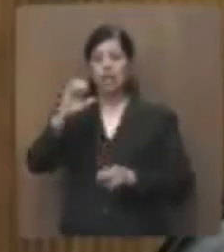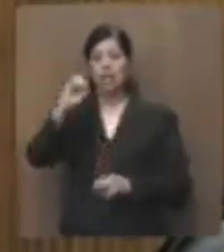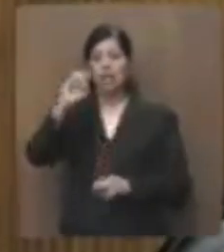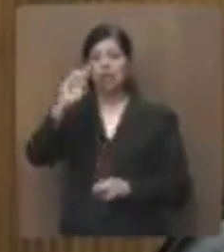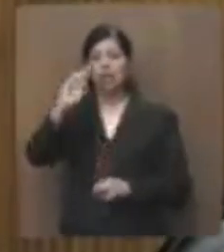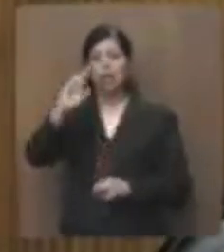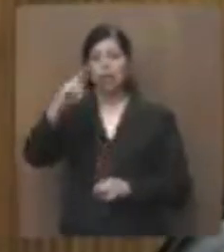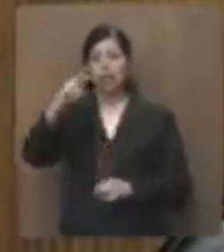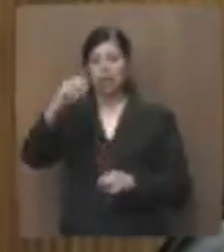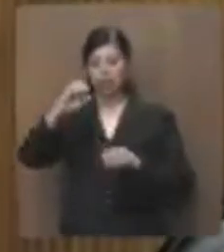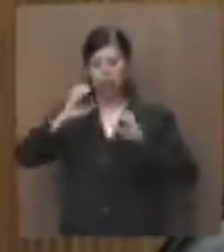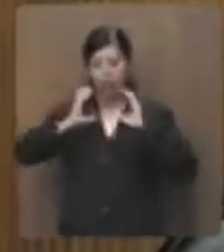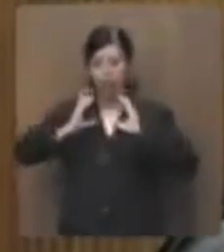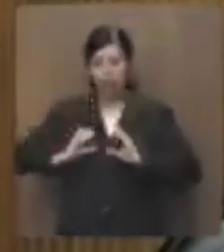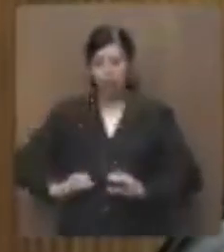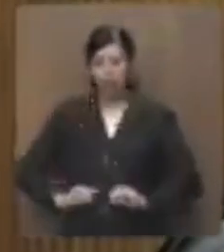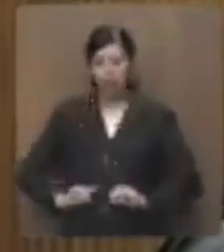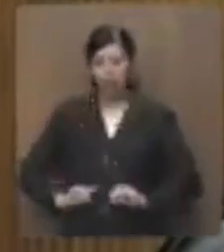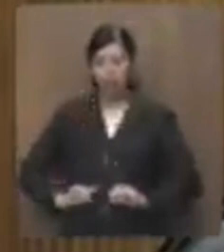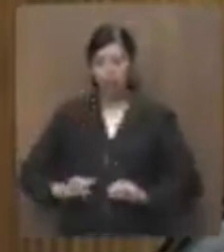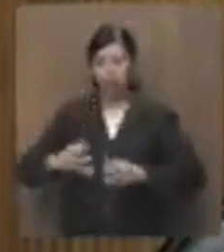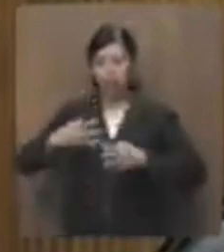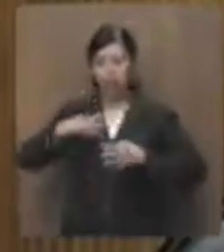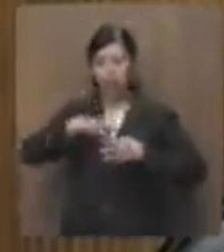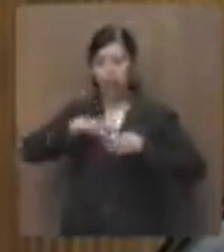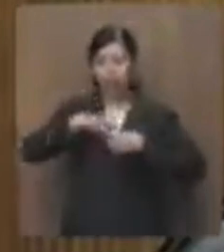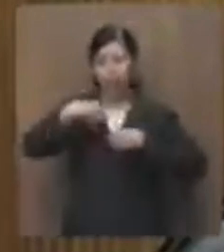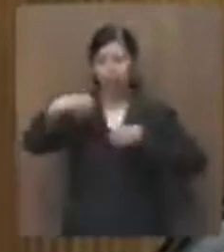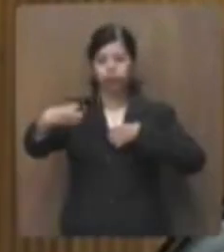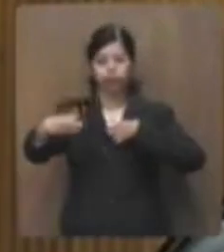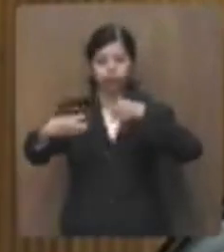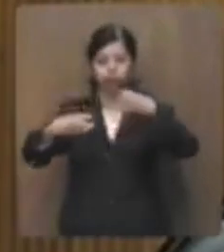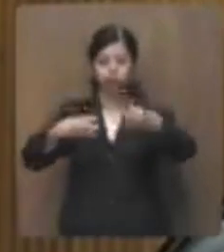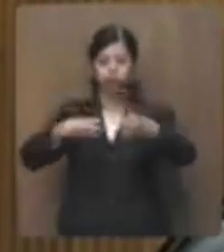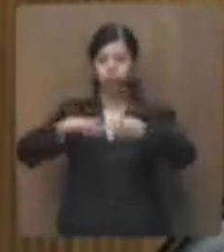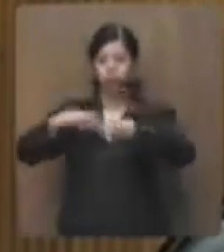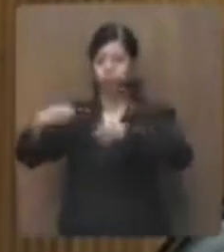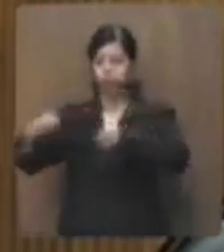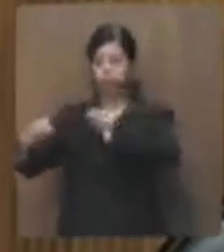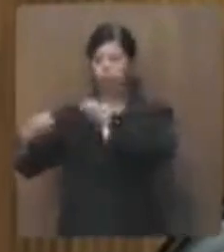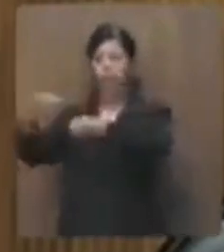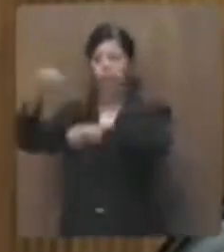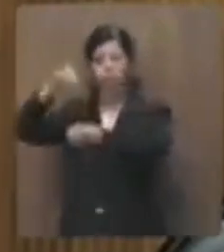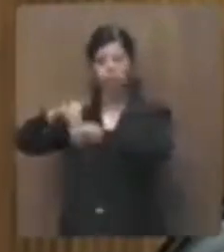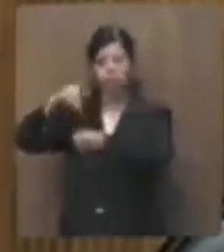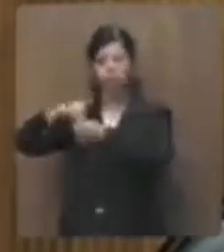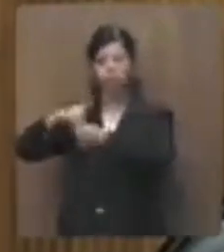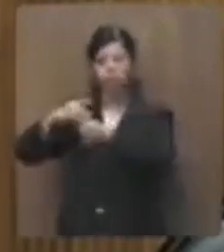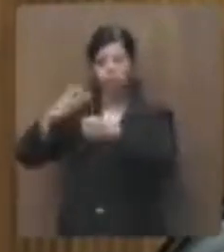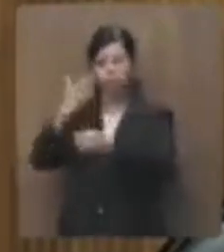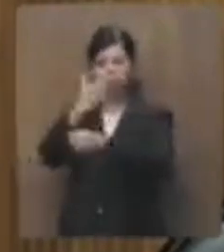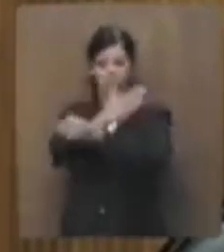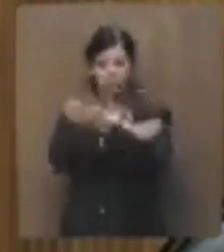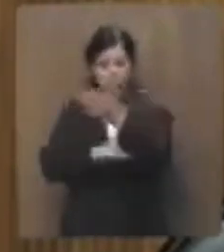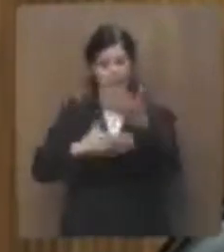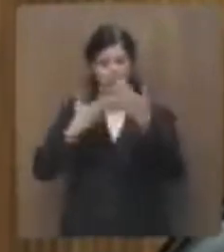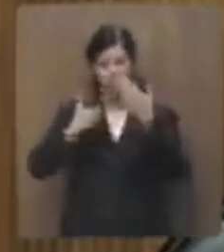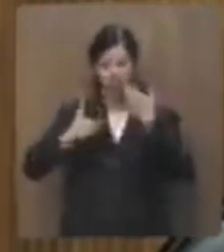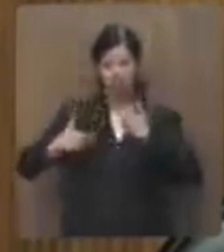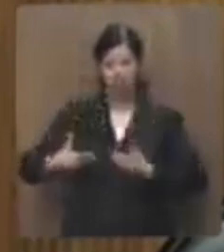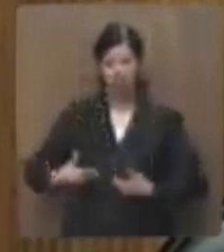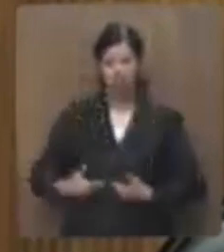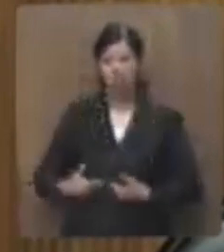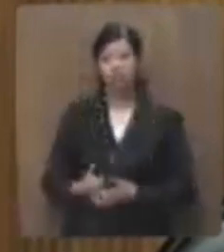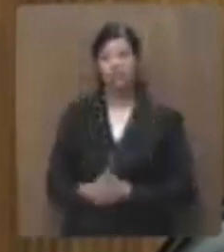con el objetivo de generar conciencia y reflexionar sobre la cultura de La donación Cuando llegamos a cierta etapa de nuestra